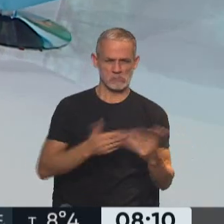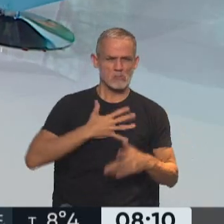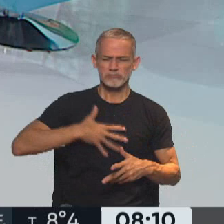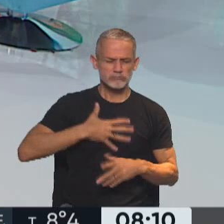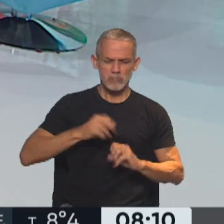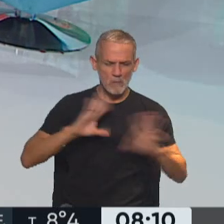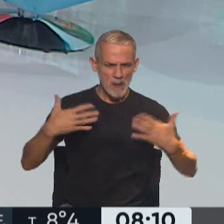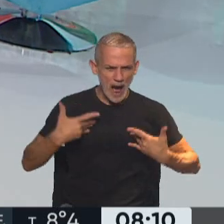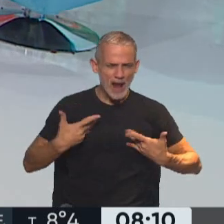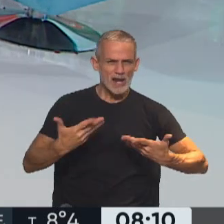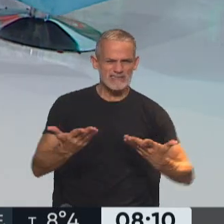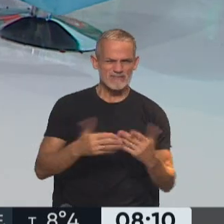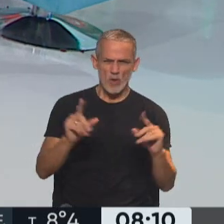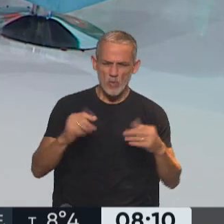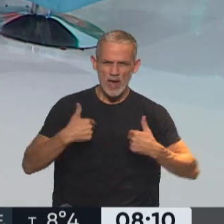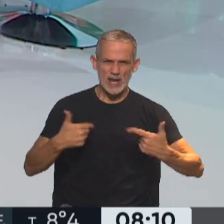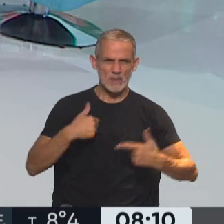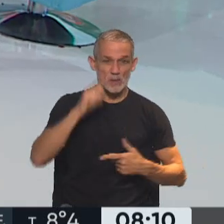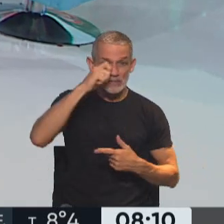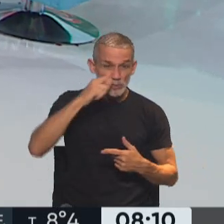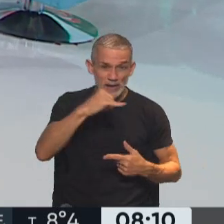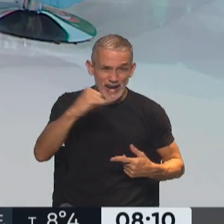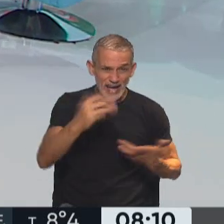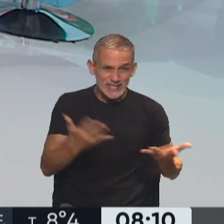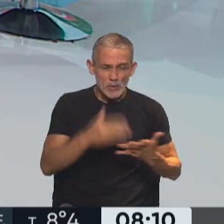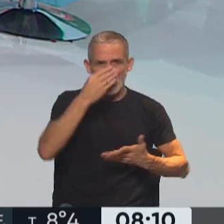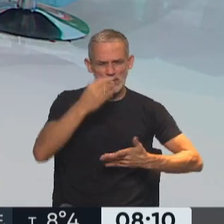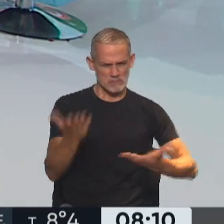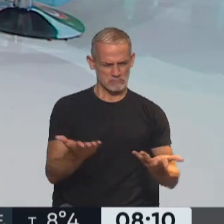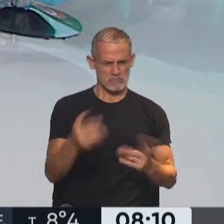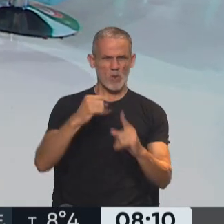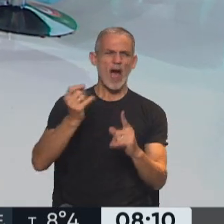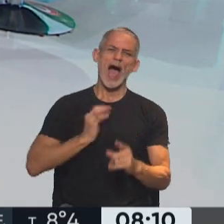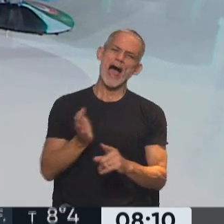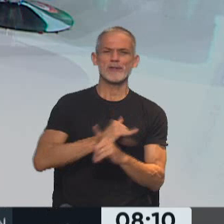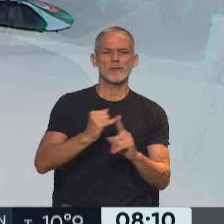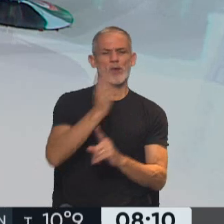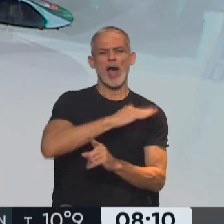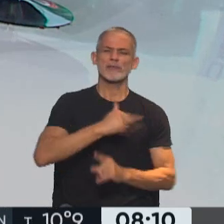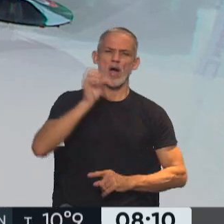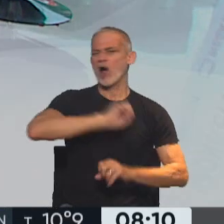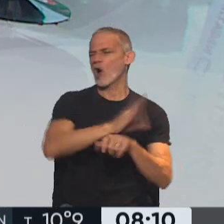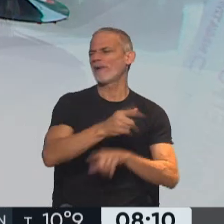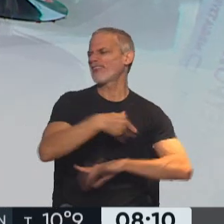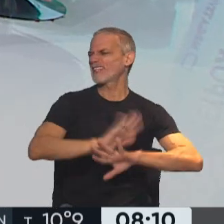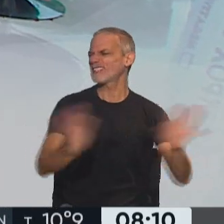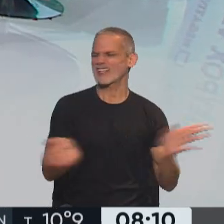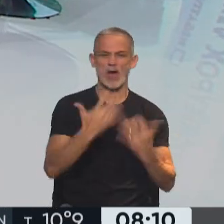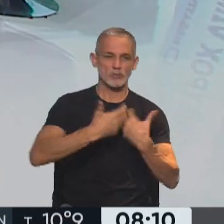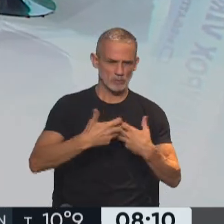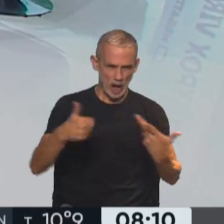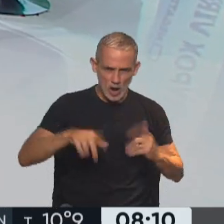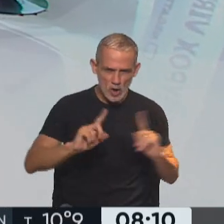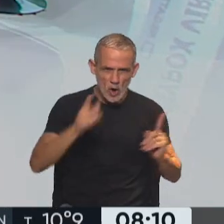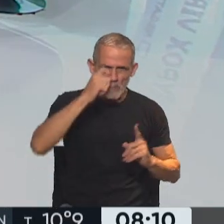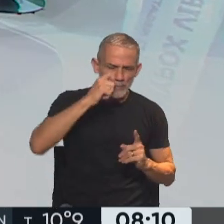malestar físico, bueno, todo lo que hasta hace un año y medio lo relacionábamos directamente con un COVID positivo. ¿Qué pasa con estas